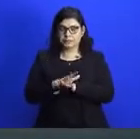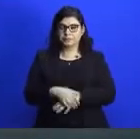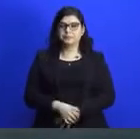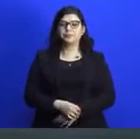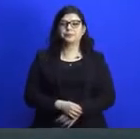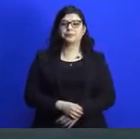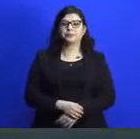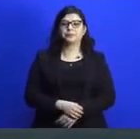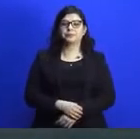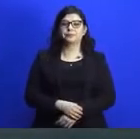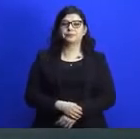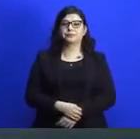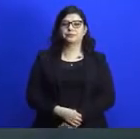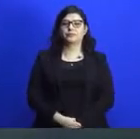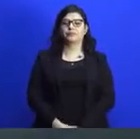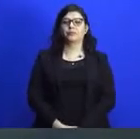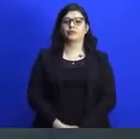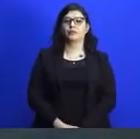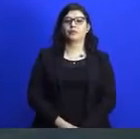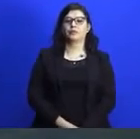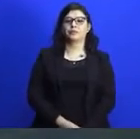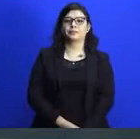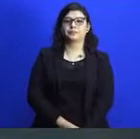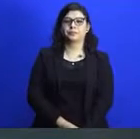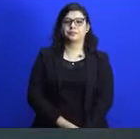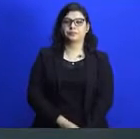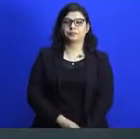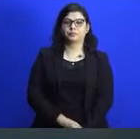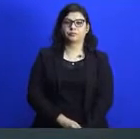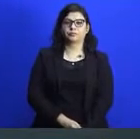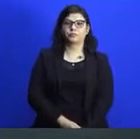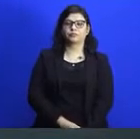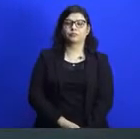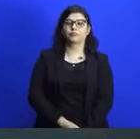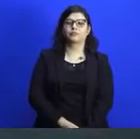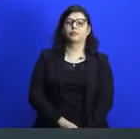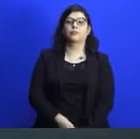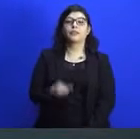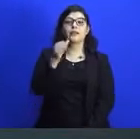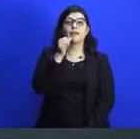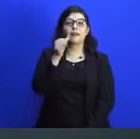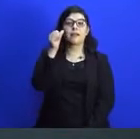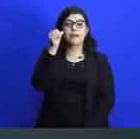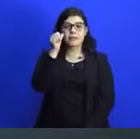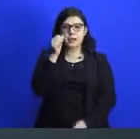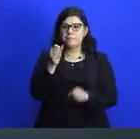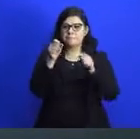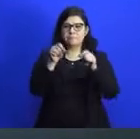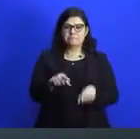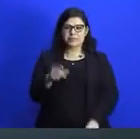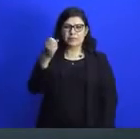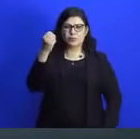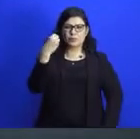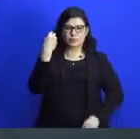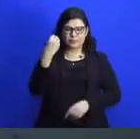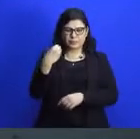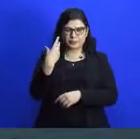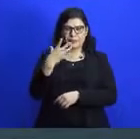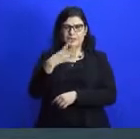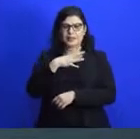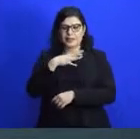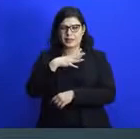Yo ayer cambié mi speech, por eso la confusión acá con la cosa, porque ayer tuvimos un evento similar en